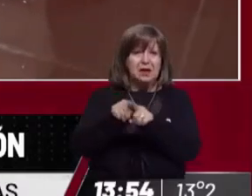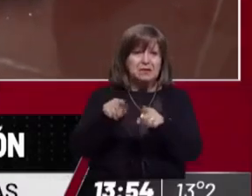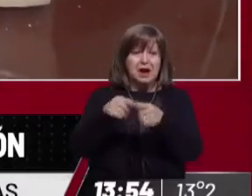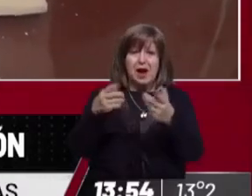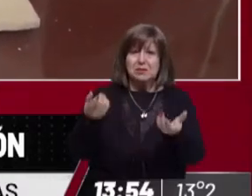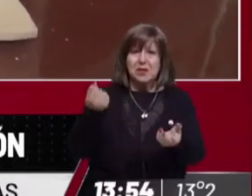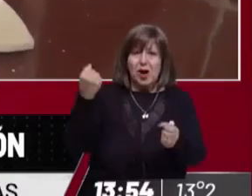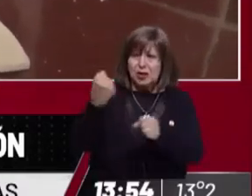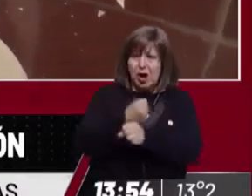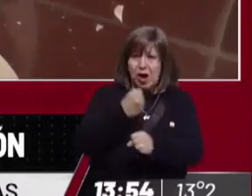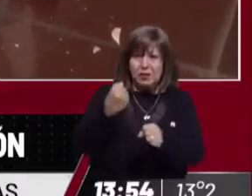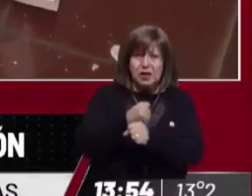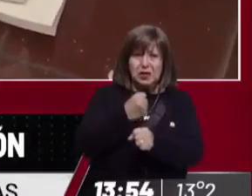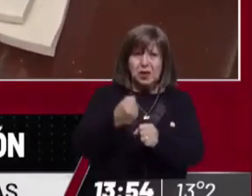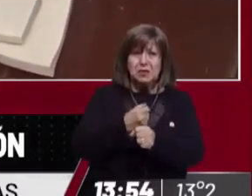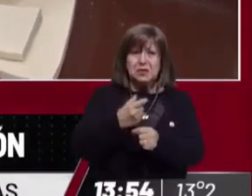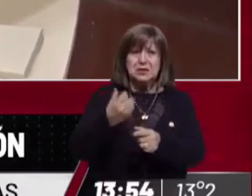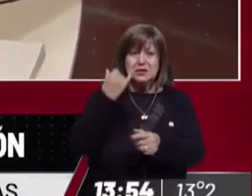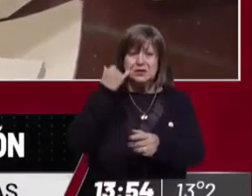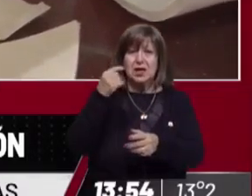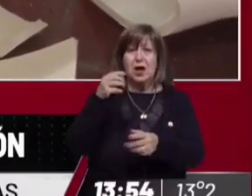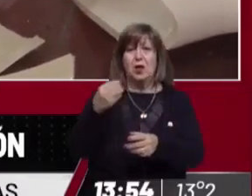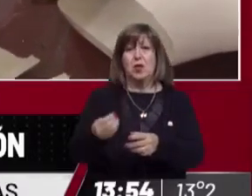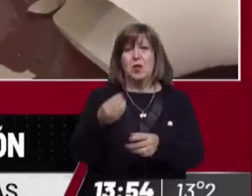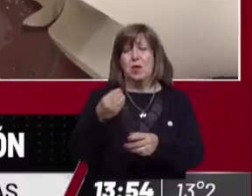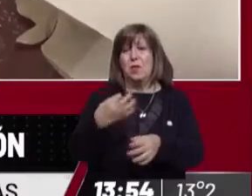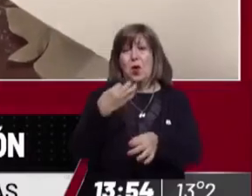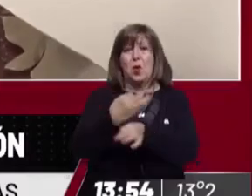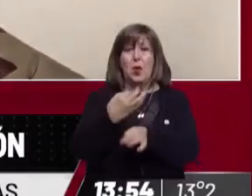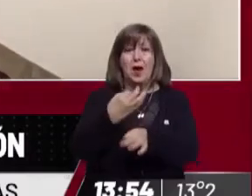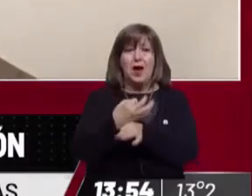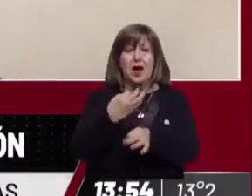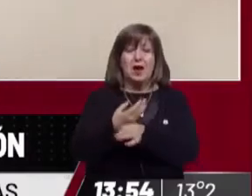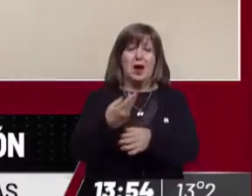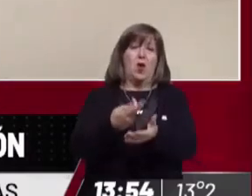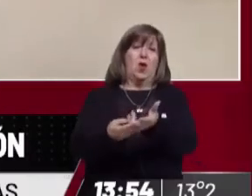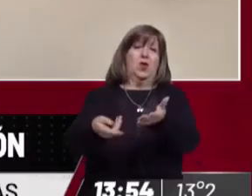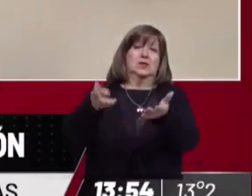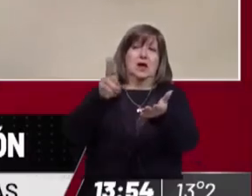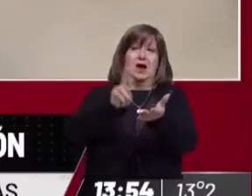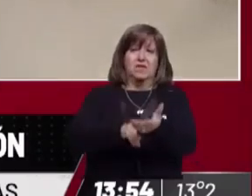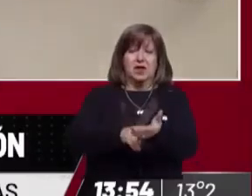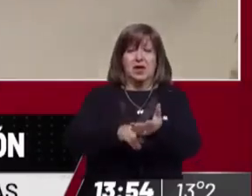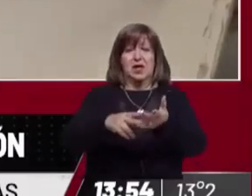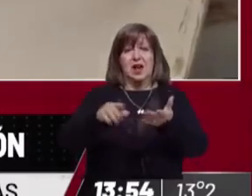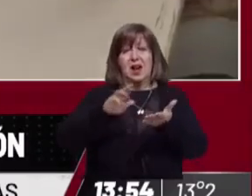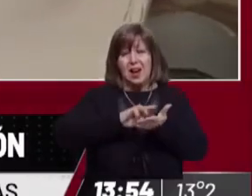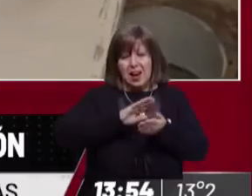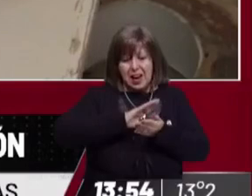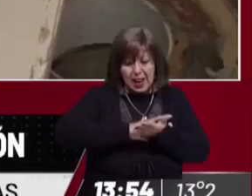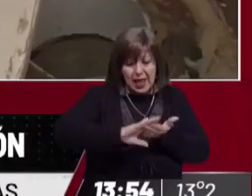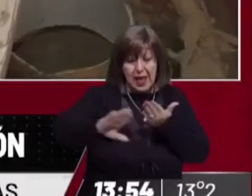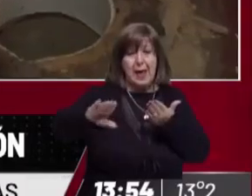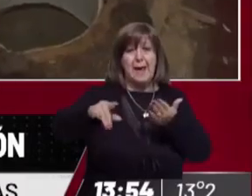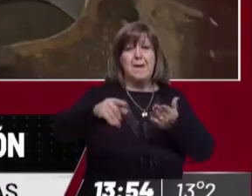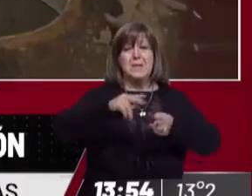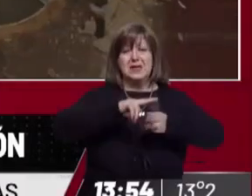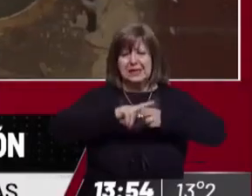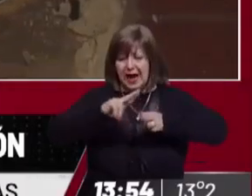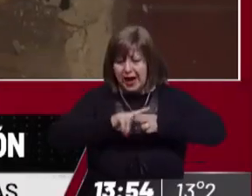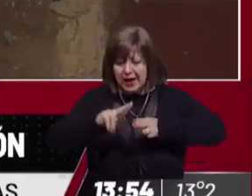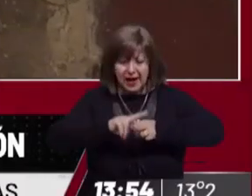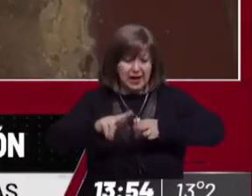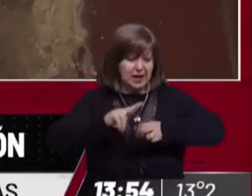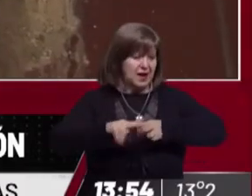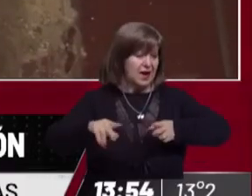queda y es toda una gran tarea para la comunidad educativa volver a reponer todo eso, limpiar, dejarlo en condiciones.